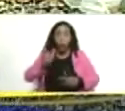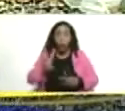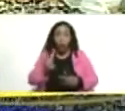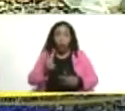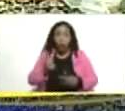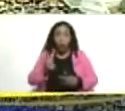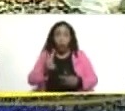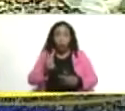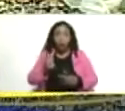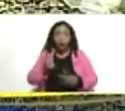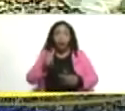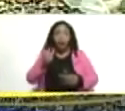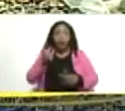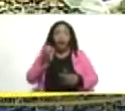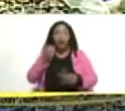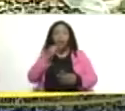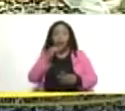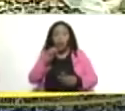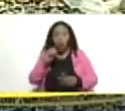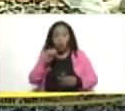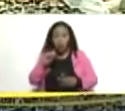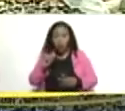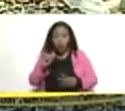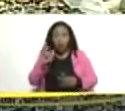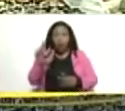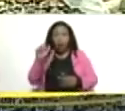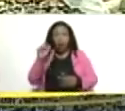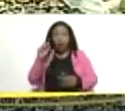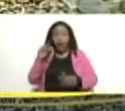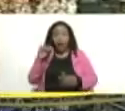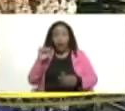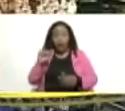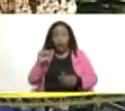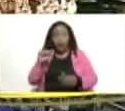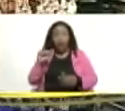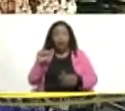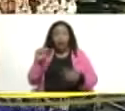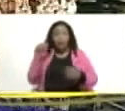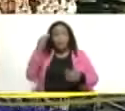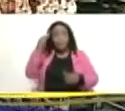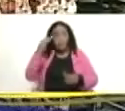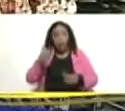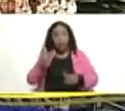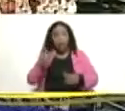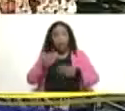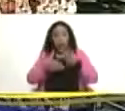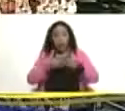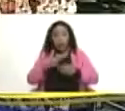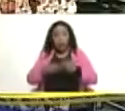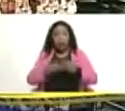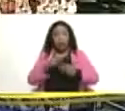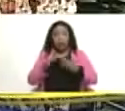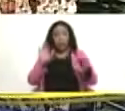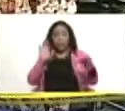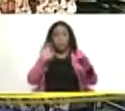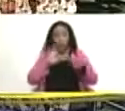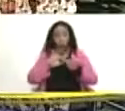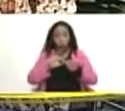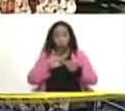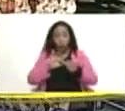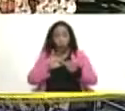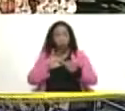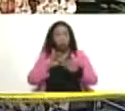SODI, las ADI, las operaciones conjuntas militares y lograr un punto, como le he